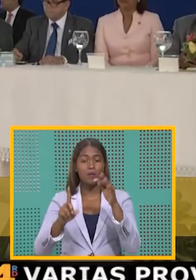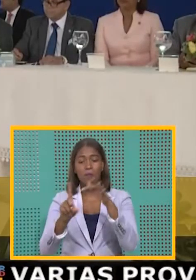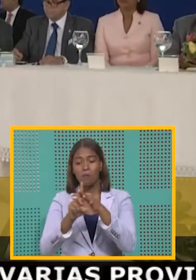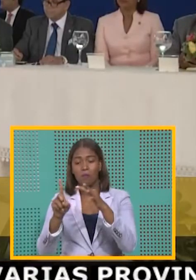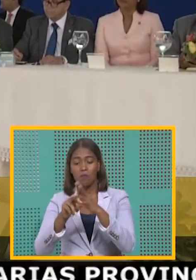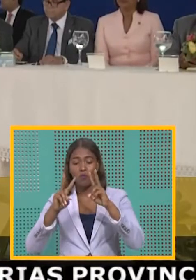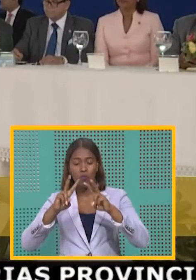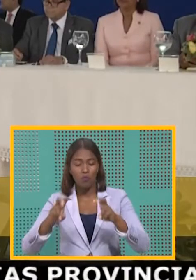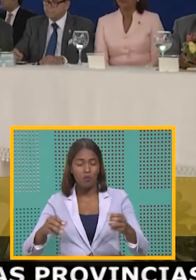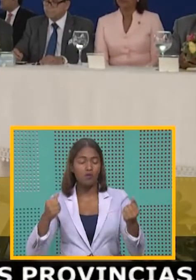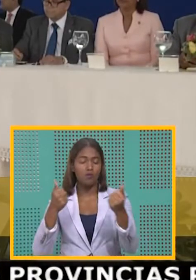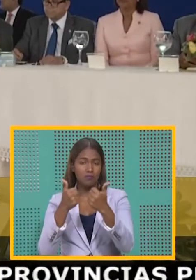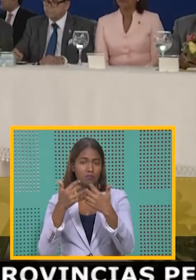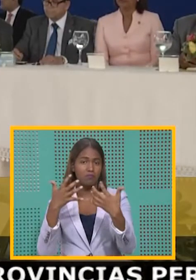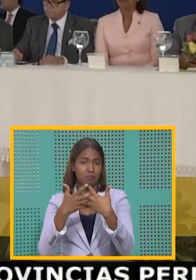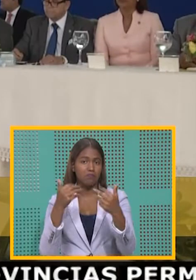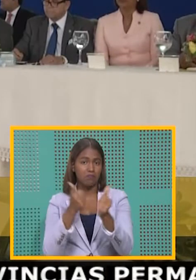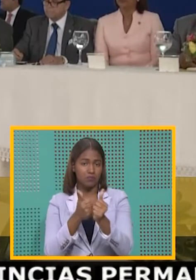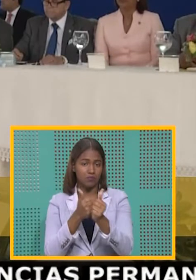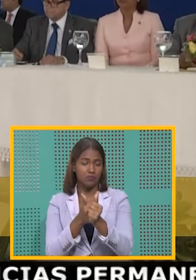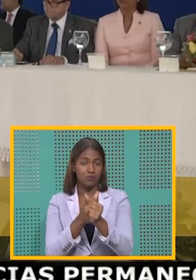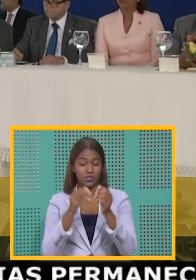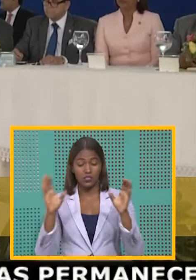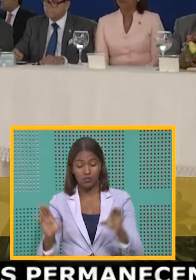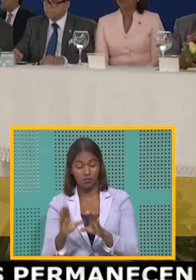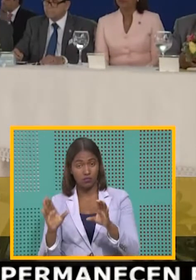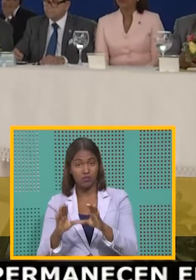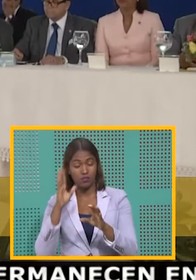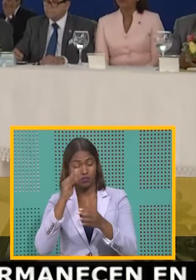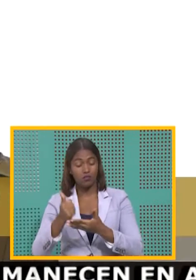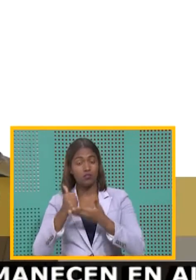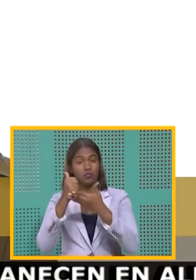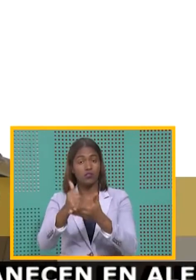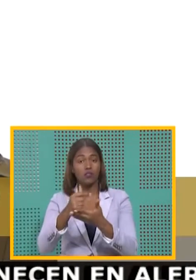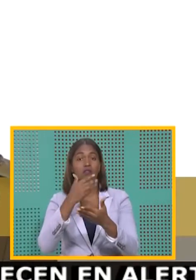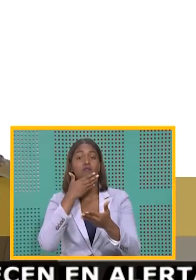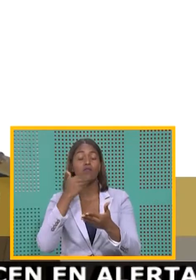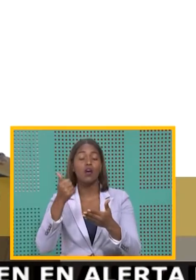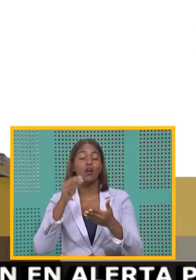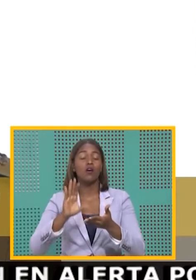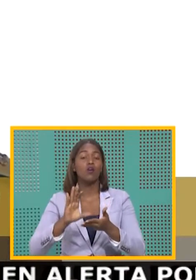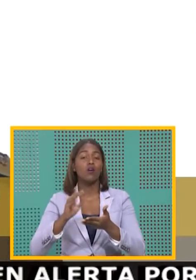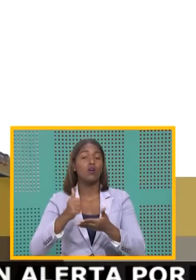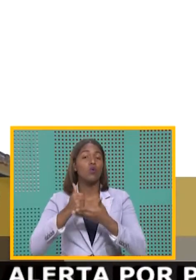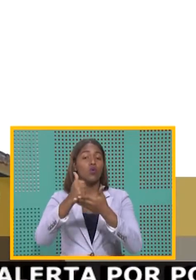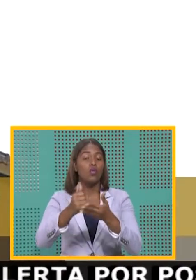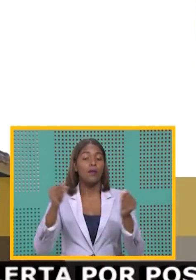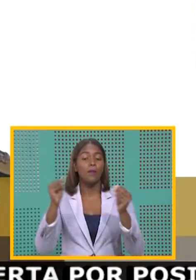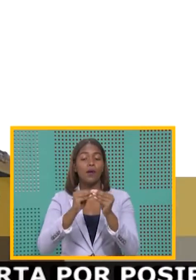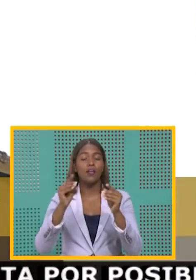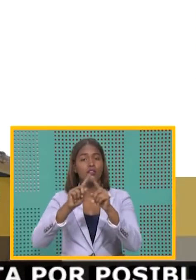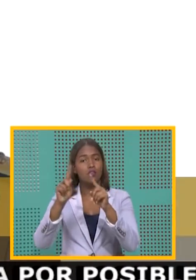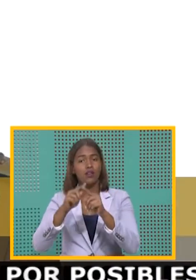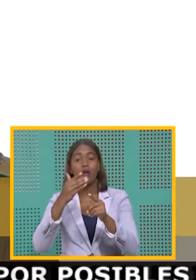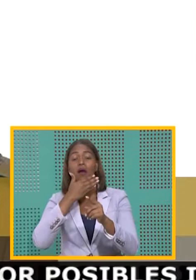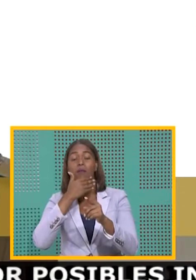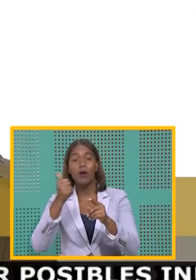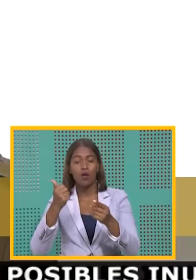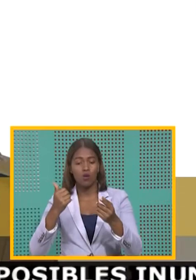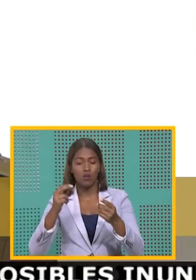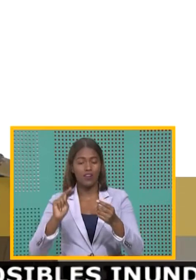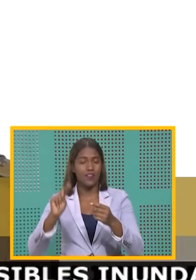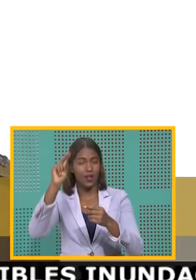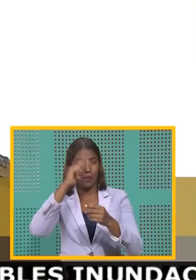investigaciones relacionadas a los mismos. Acciones que le han hecho ser merecedor de los más altos niveles de